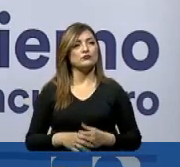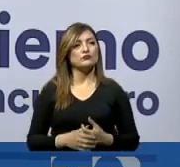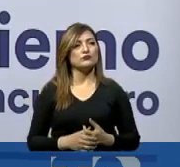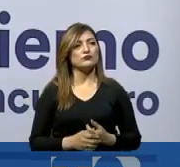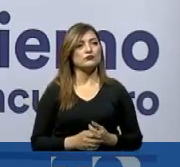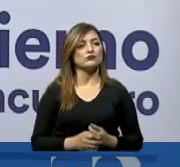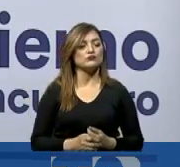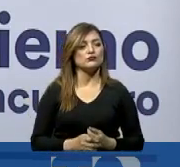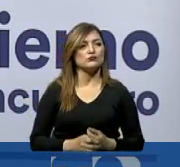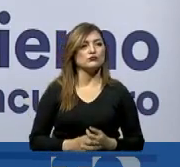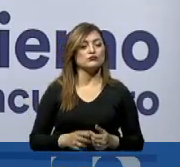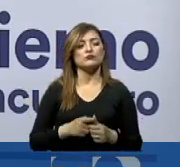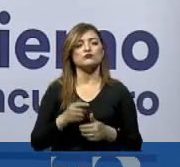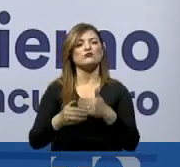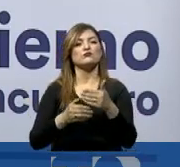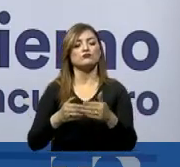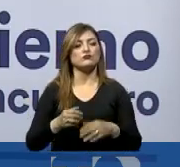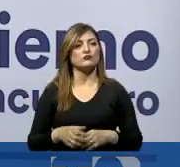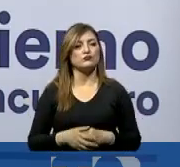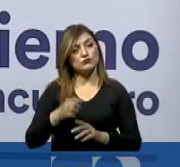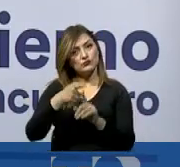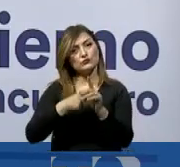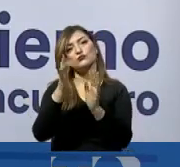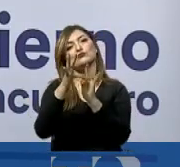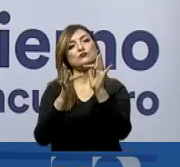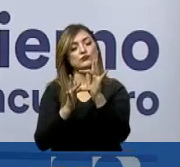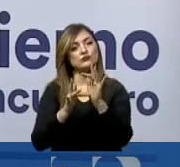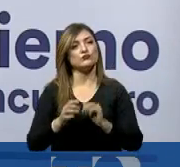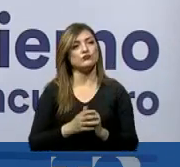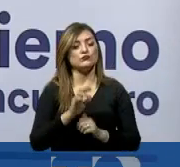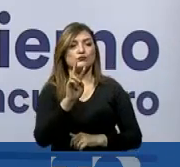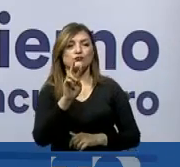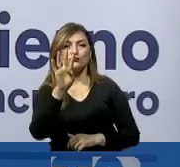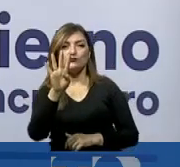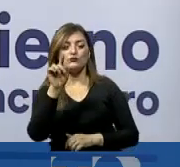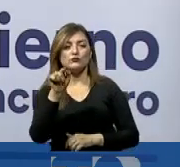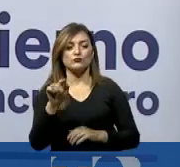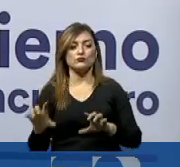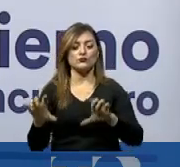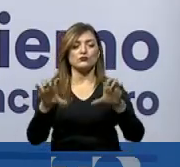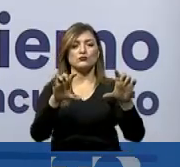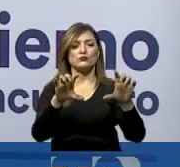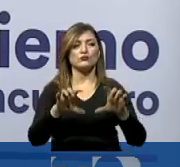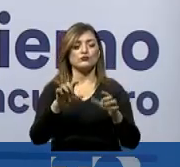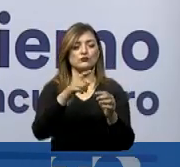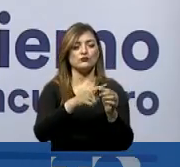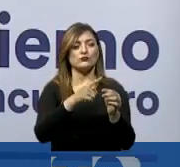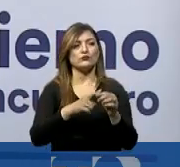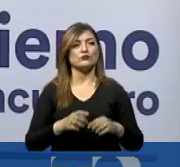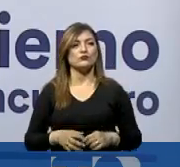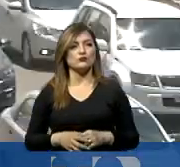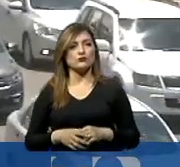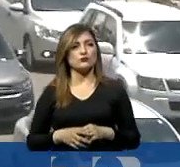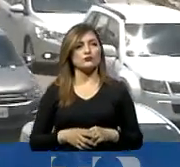es parte de la primera entrega. En el mes de abril vamos a tener una entrega de 24.000 placas más para la ciudad de Quito y con esto nos